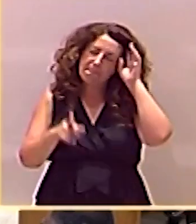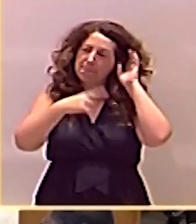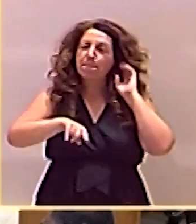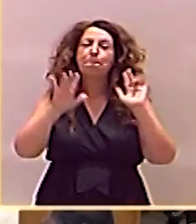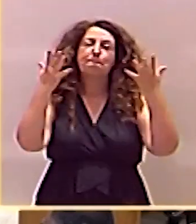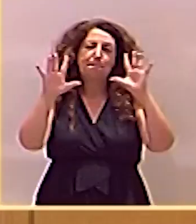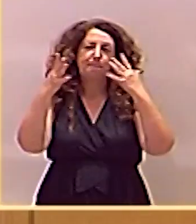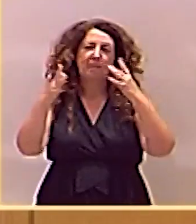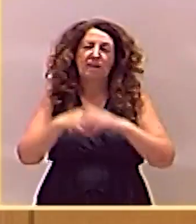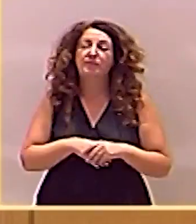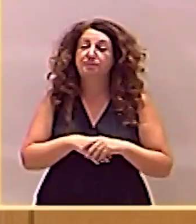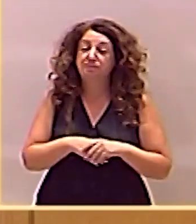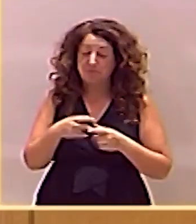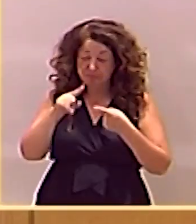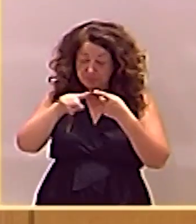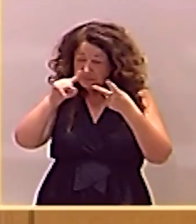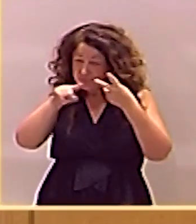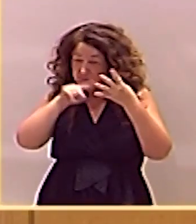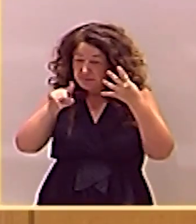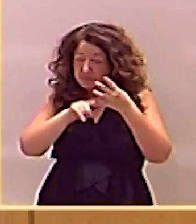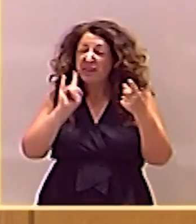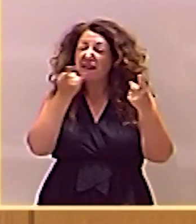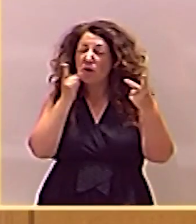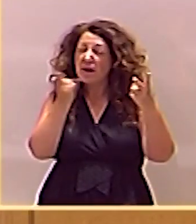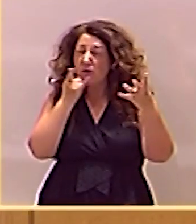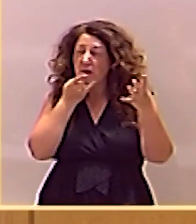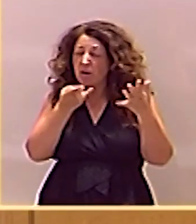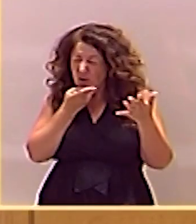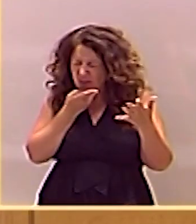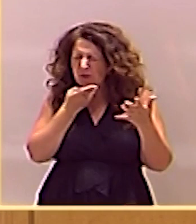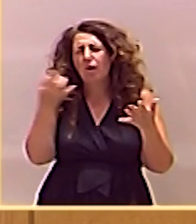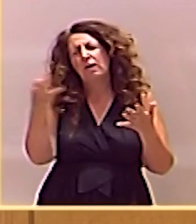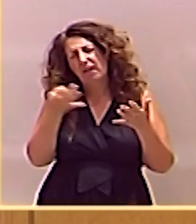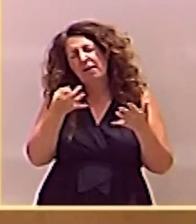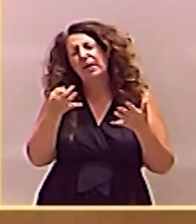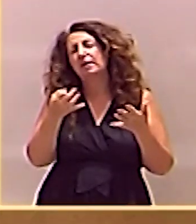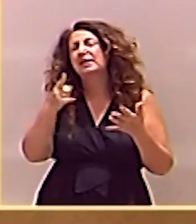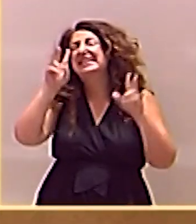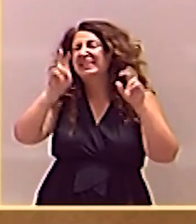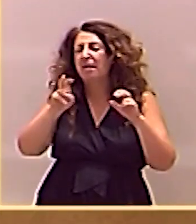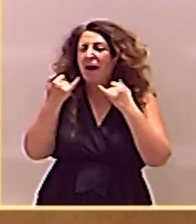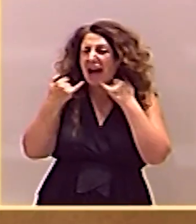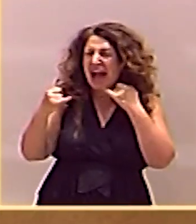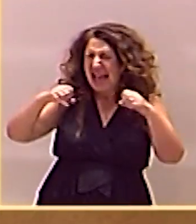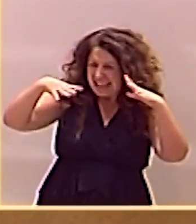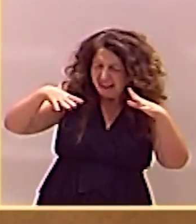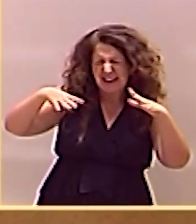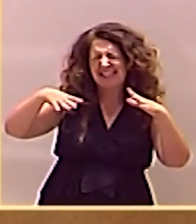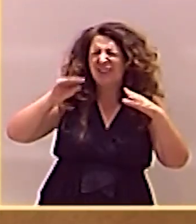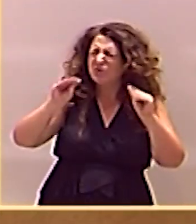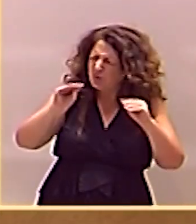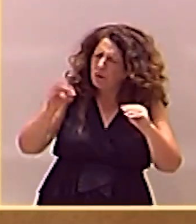E despues deste cúmulo de errores, le propongo rectifique a intransigencia energética que nos ha llevado hasta aquí.